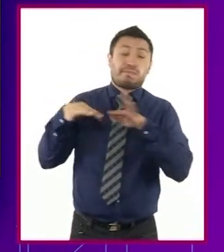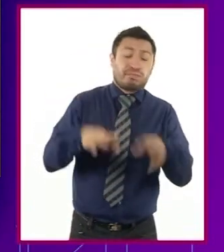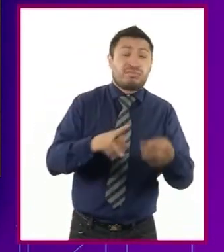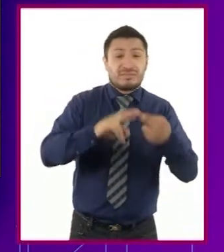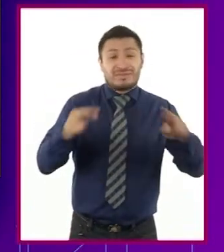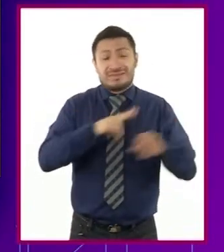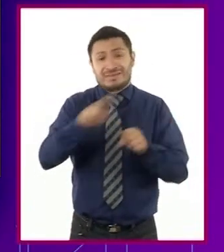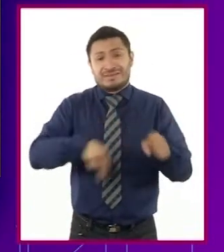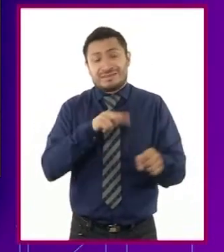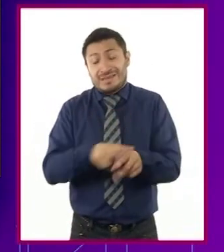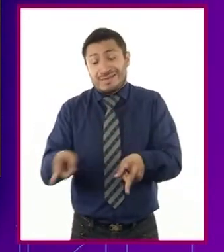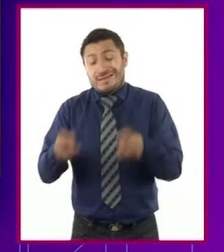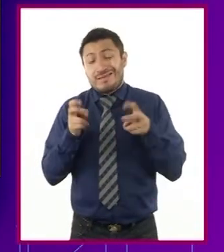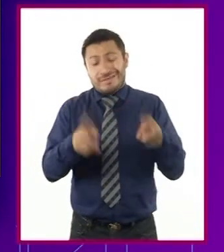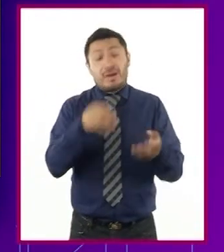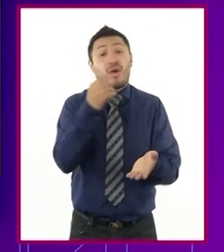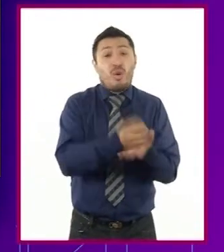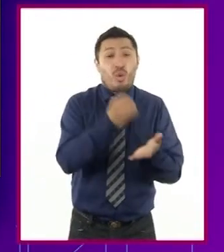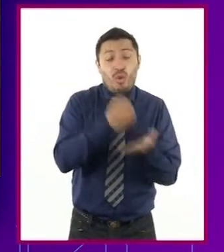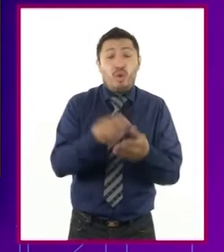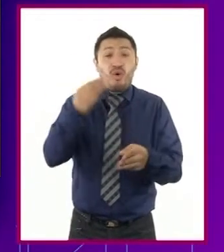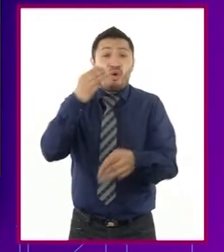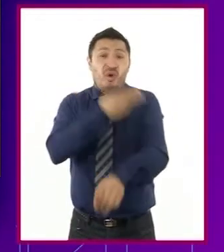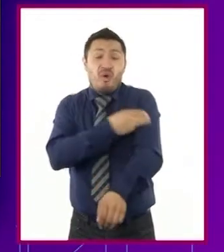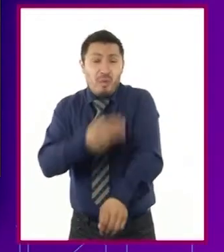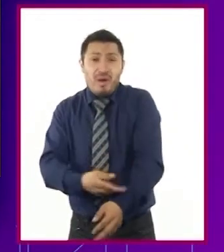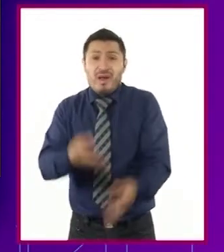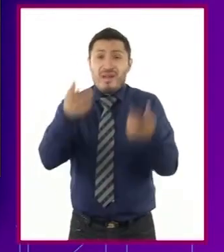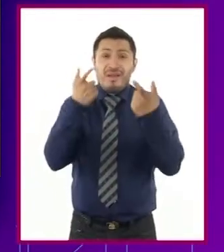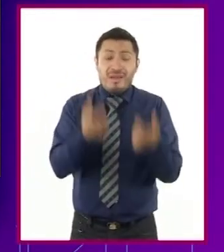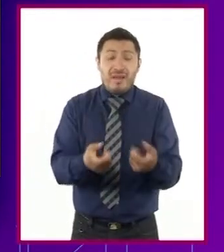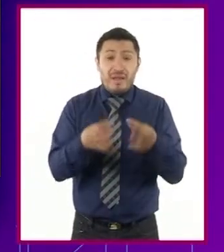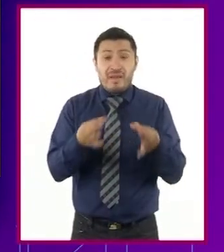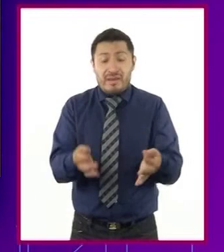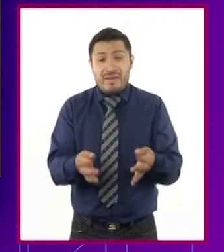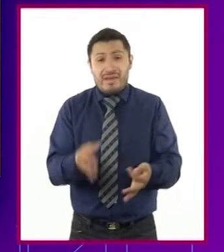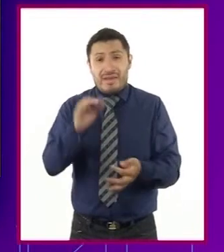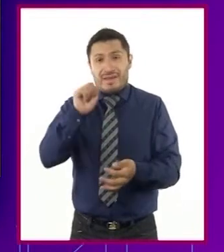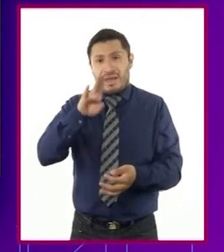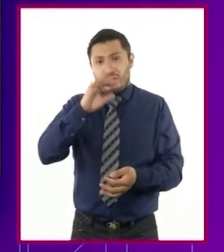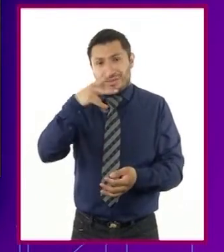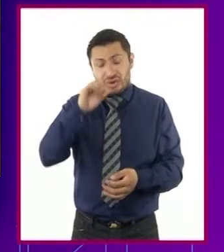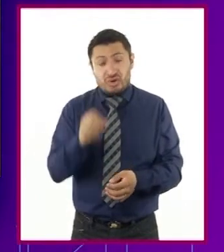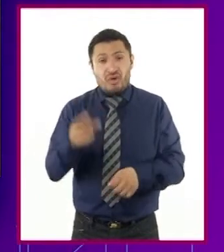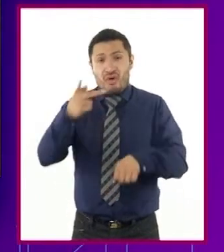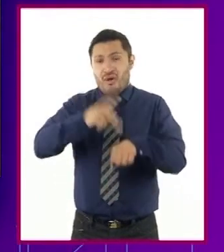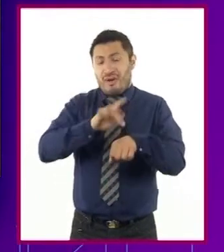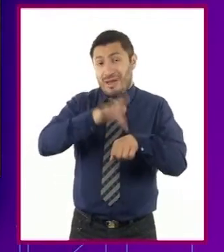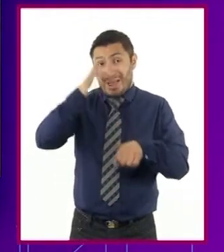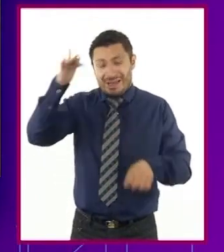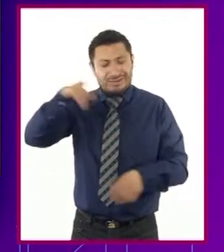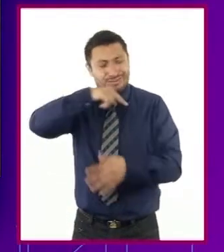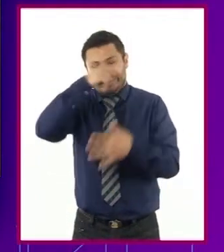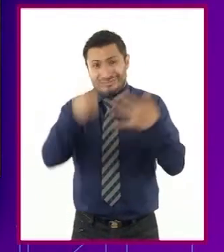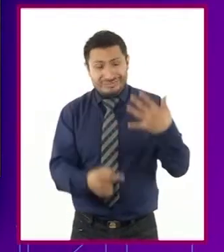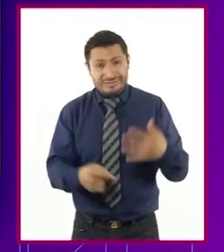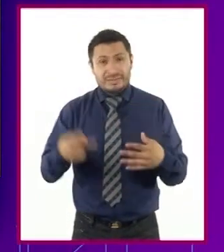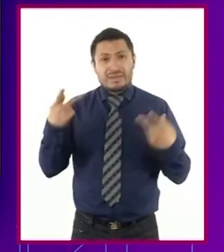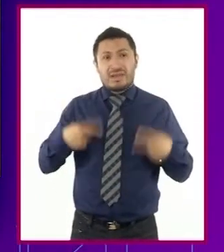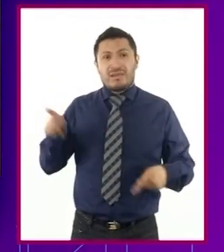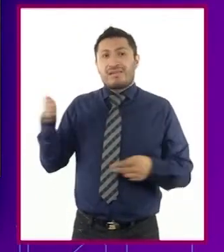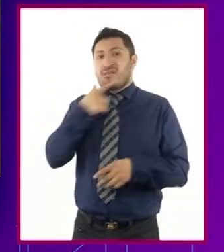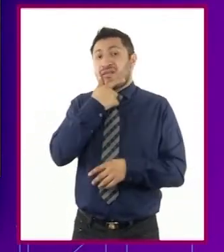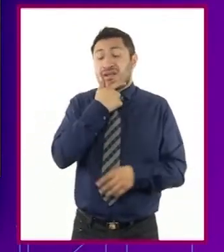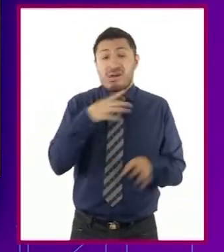recursos naturales, como oro, maderas finas, caucho y diamantes, entre otros. Los británicos se